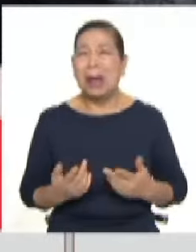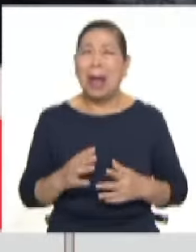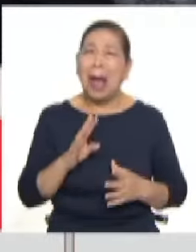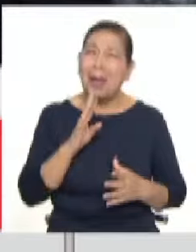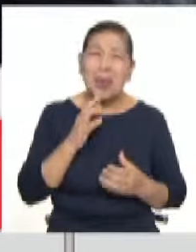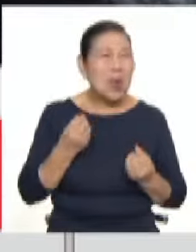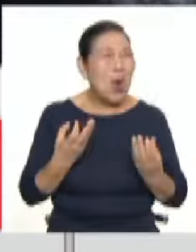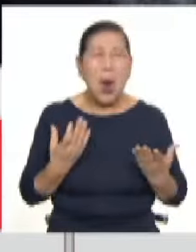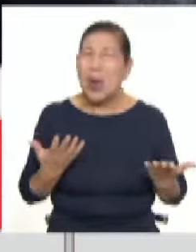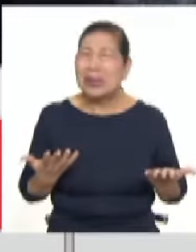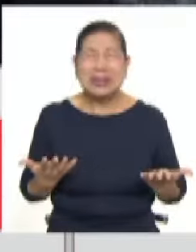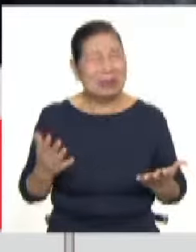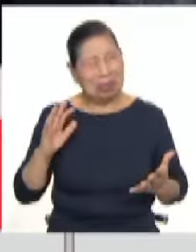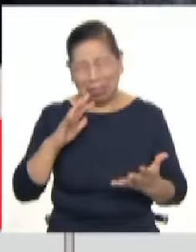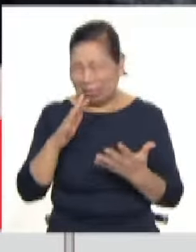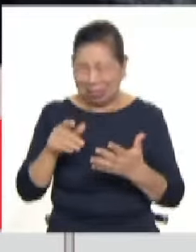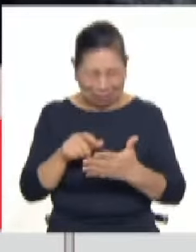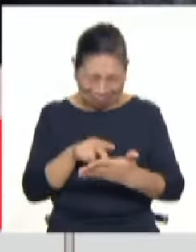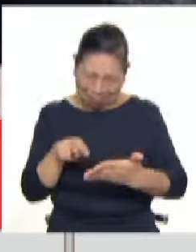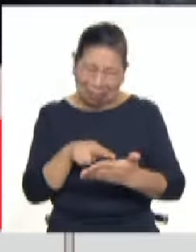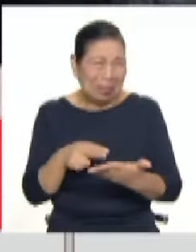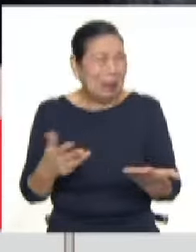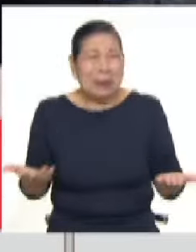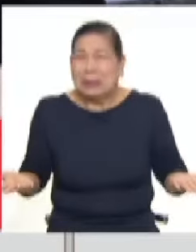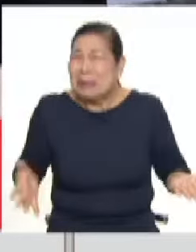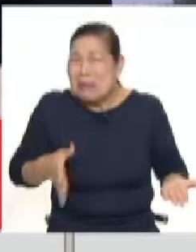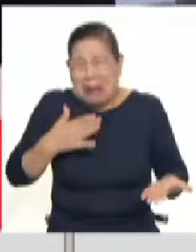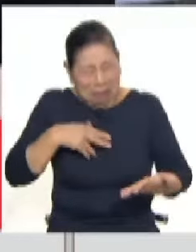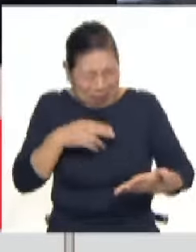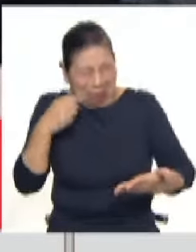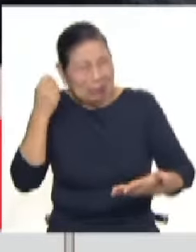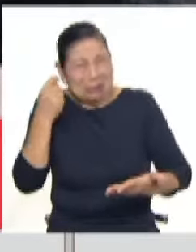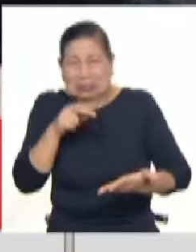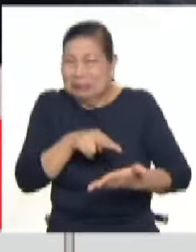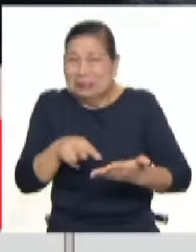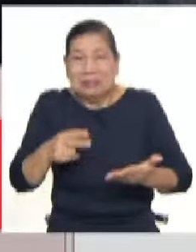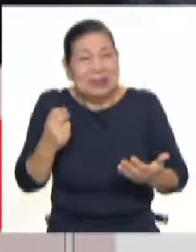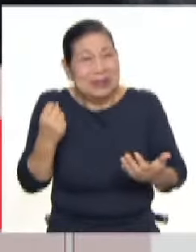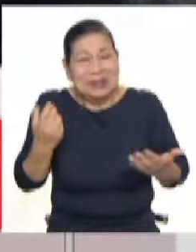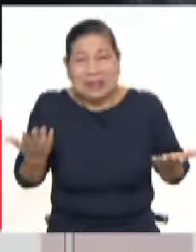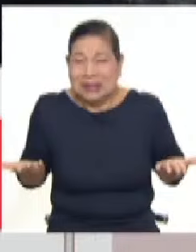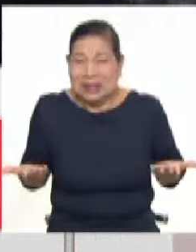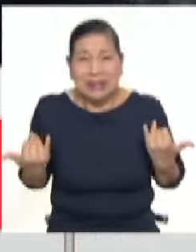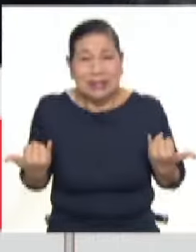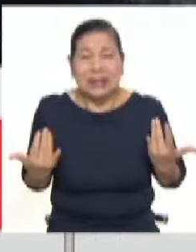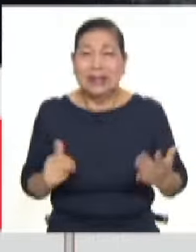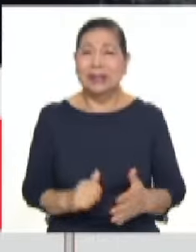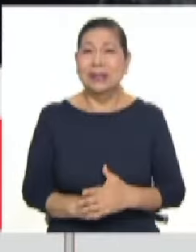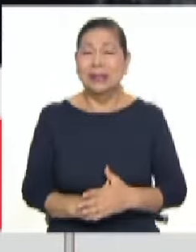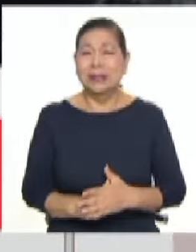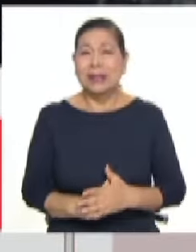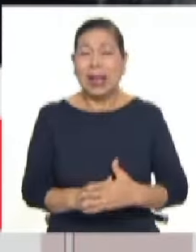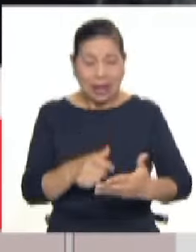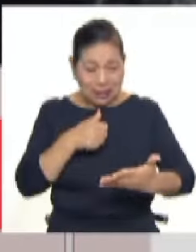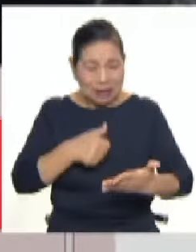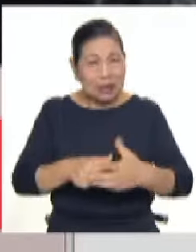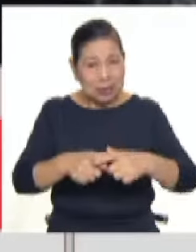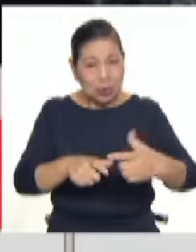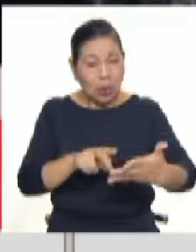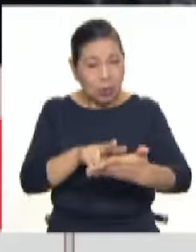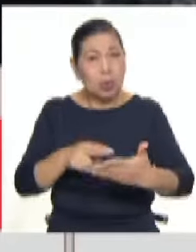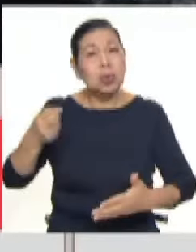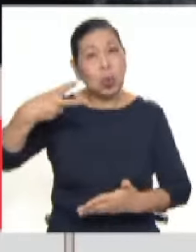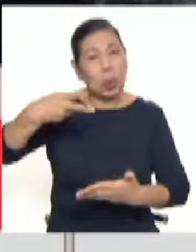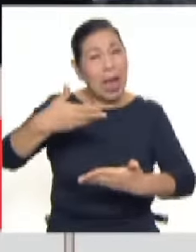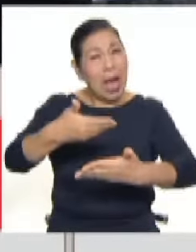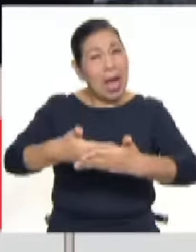hablando muchas incoherencias. Y también junto a eso, a esa carta había una